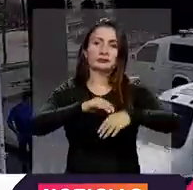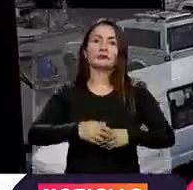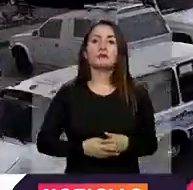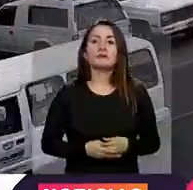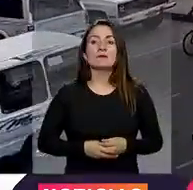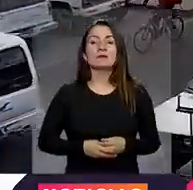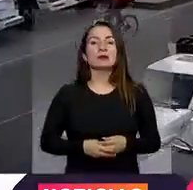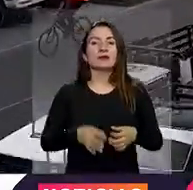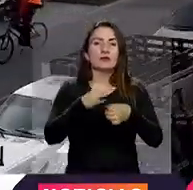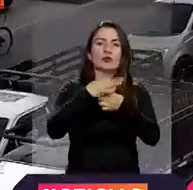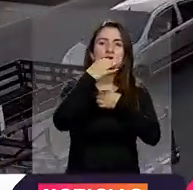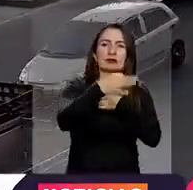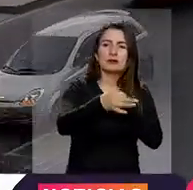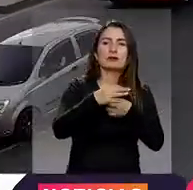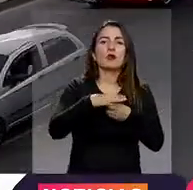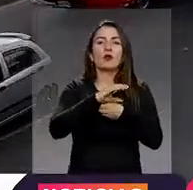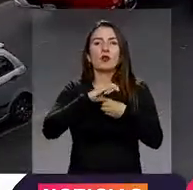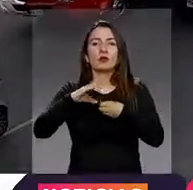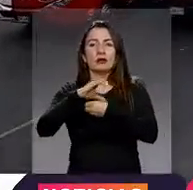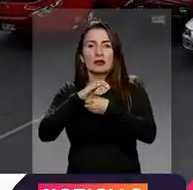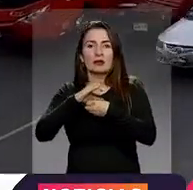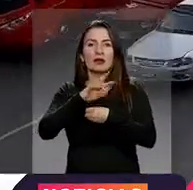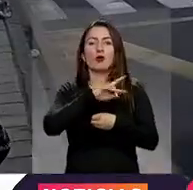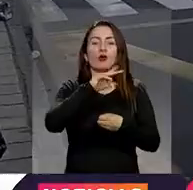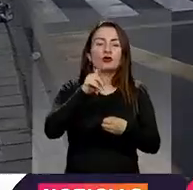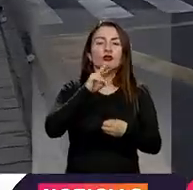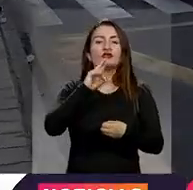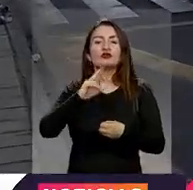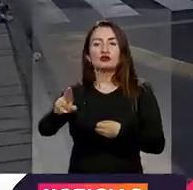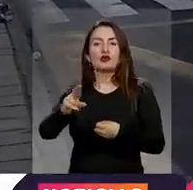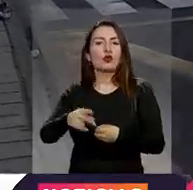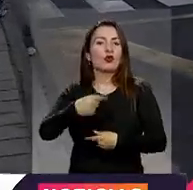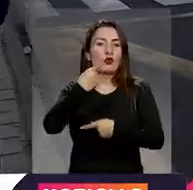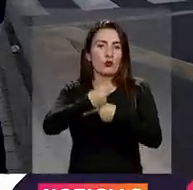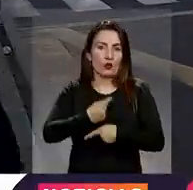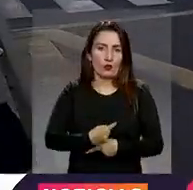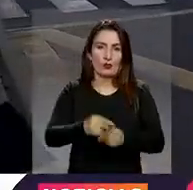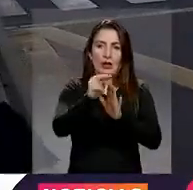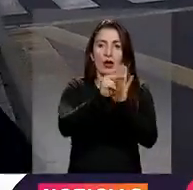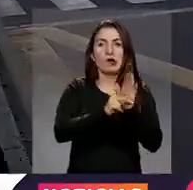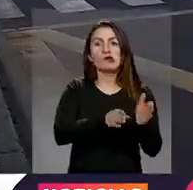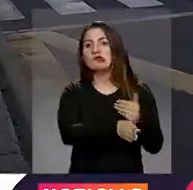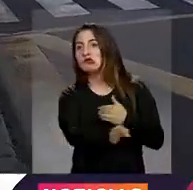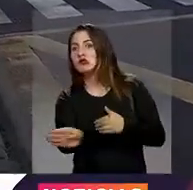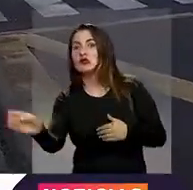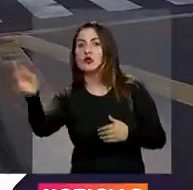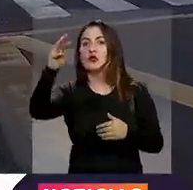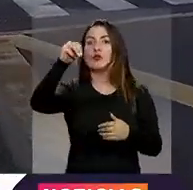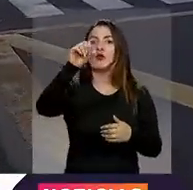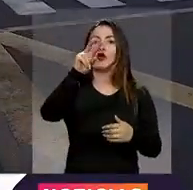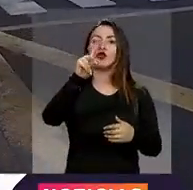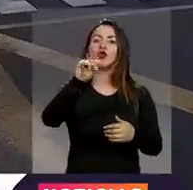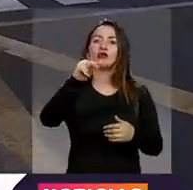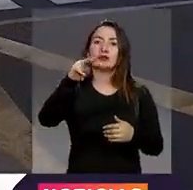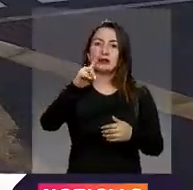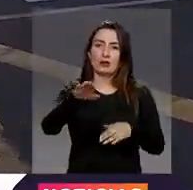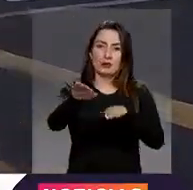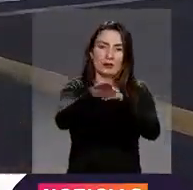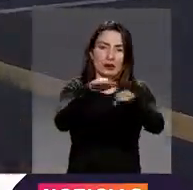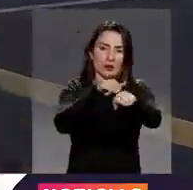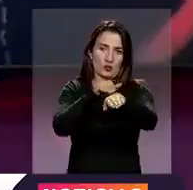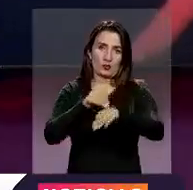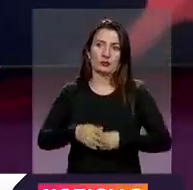viajen desde municipios de cundinamarca o de otras zonas del sur deberán cumplir la medida o desviar por la vía montón miedo para evitar el pico y